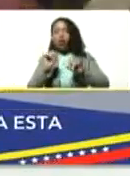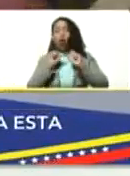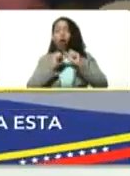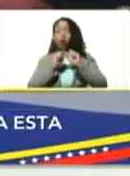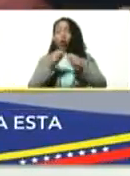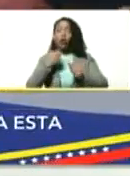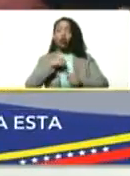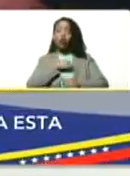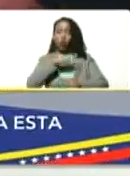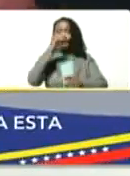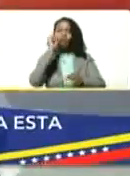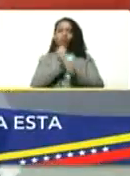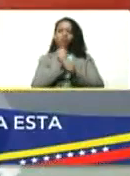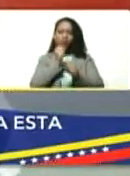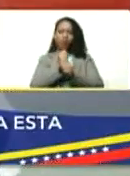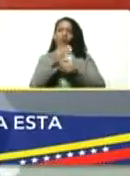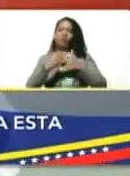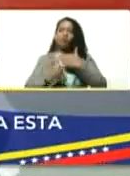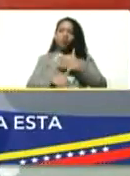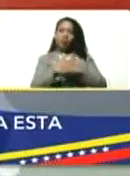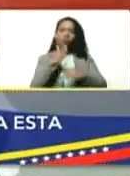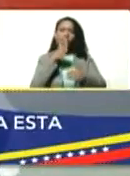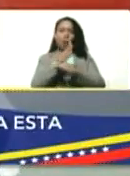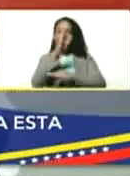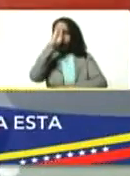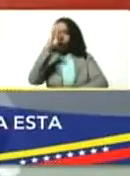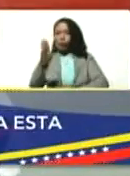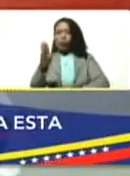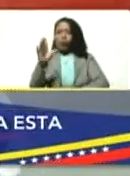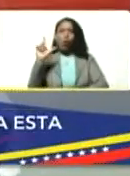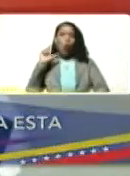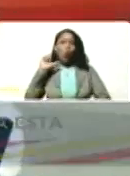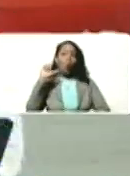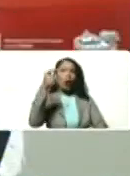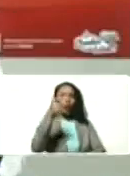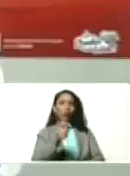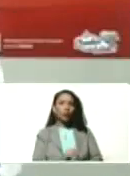nosotros trabajando y avanzando. Vámonos directamente al Guárico.